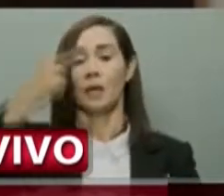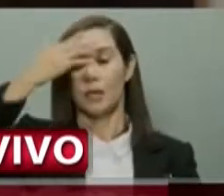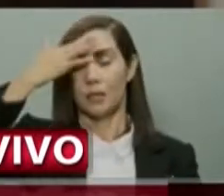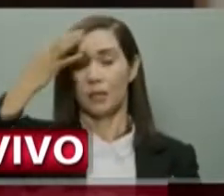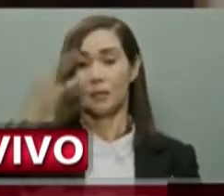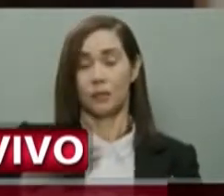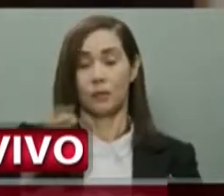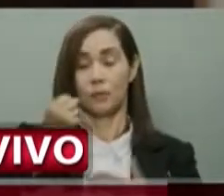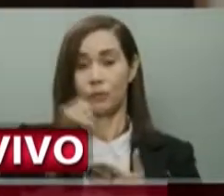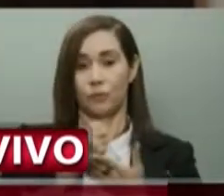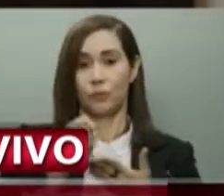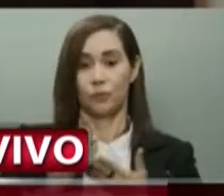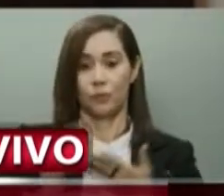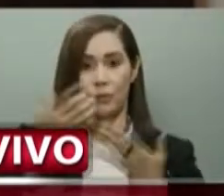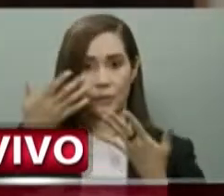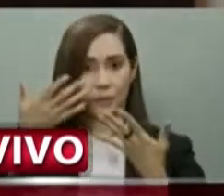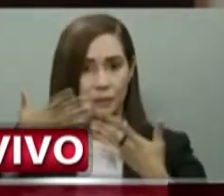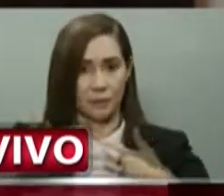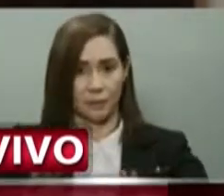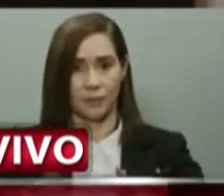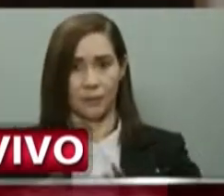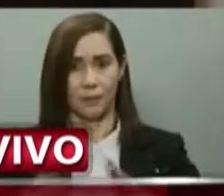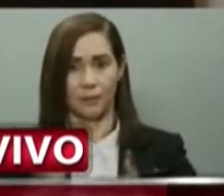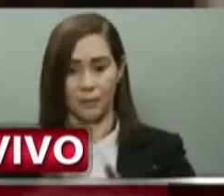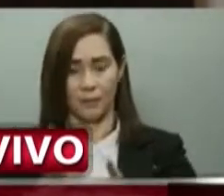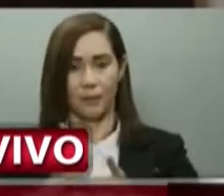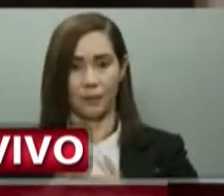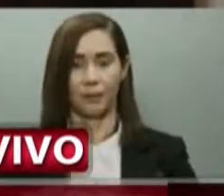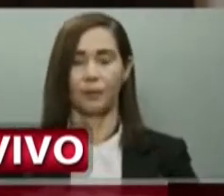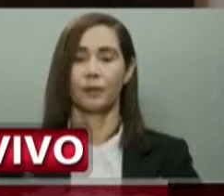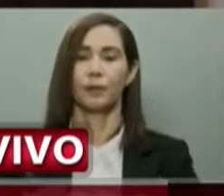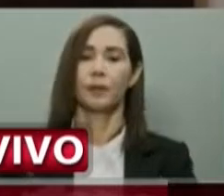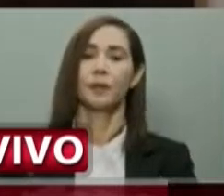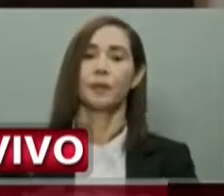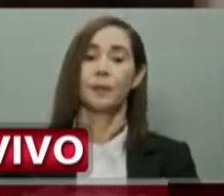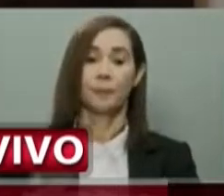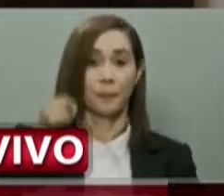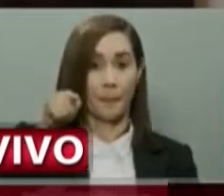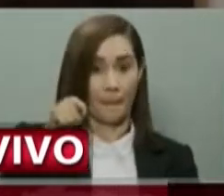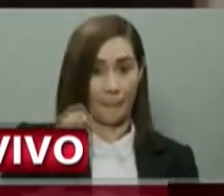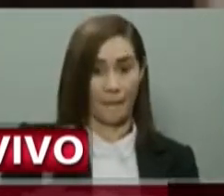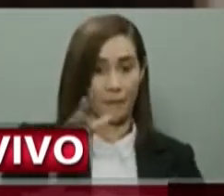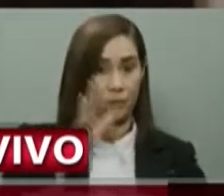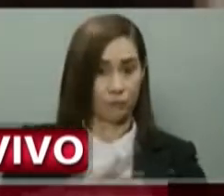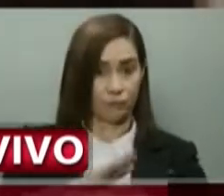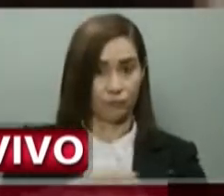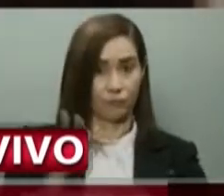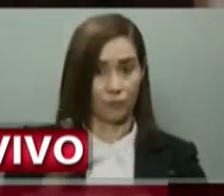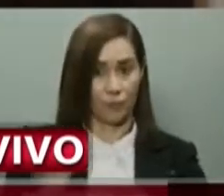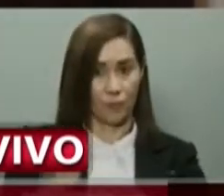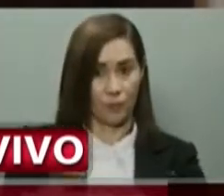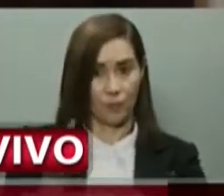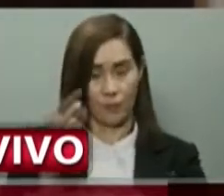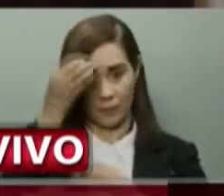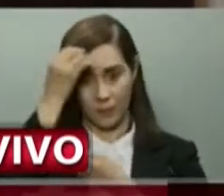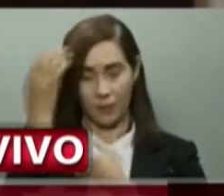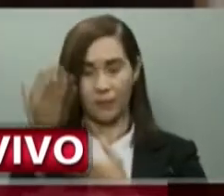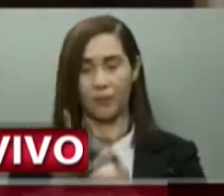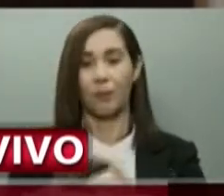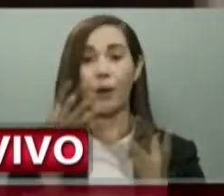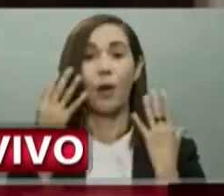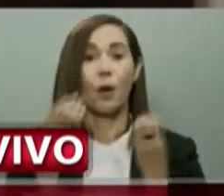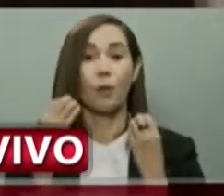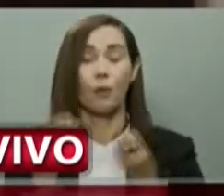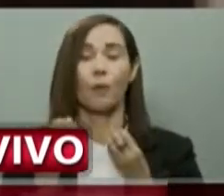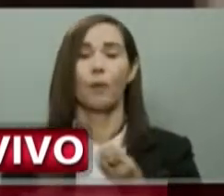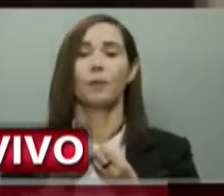y aplicables desde ya. Y esa es la razón por la cual convocamos hoy, para informar de cómo